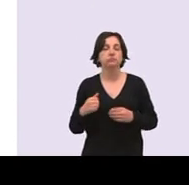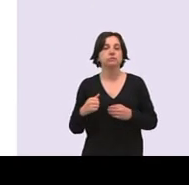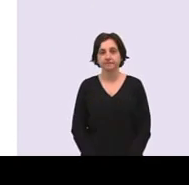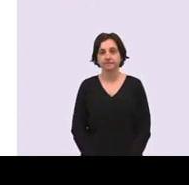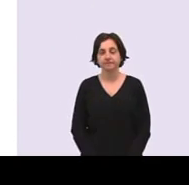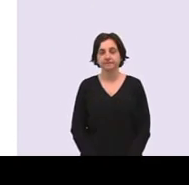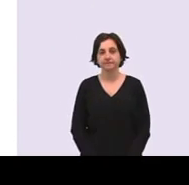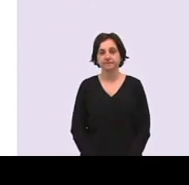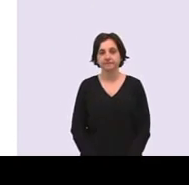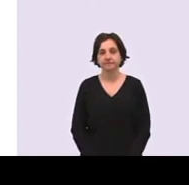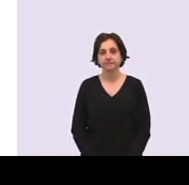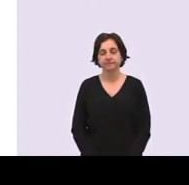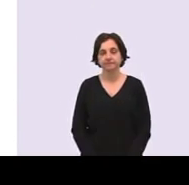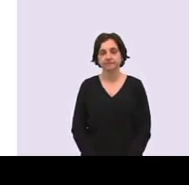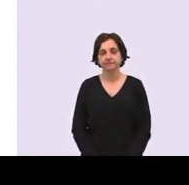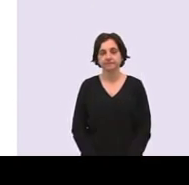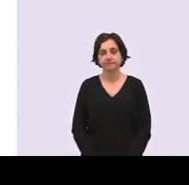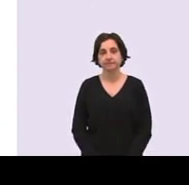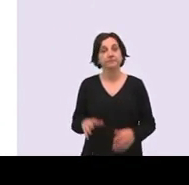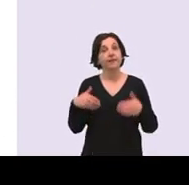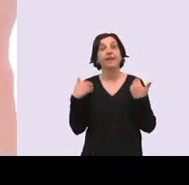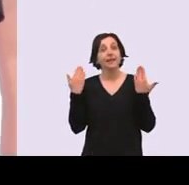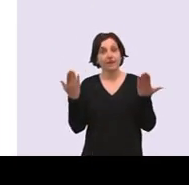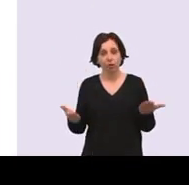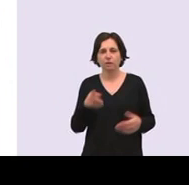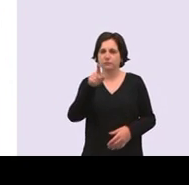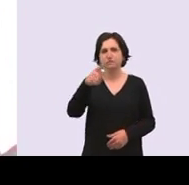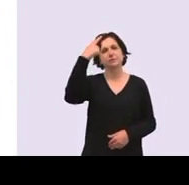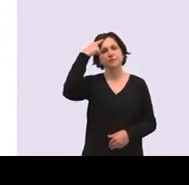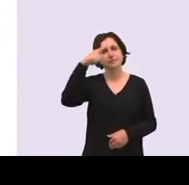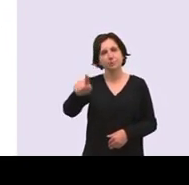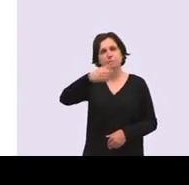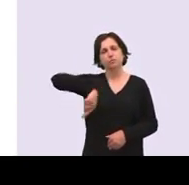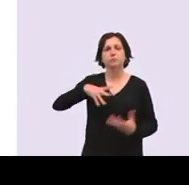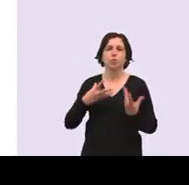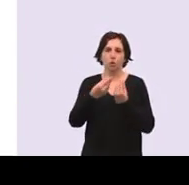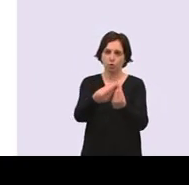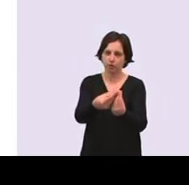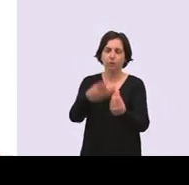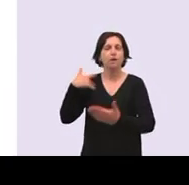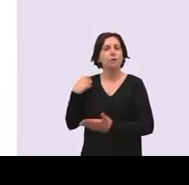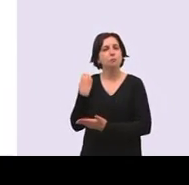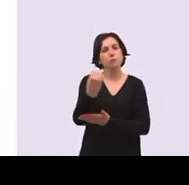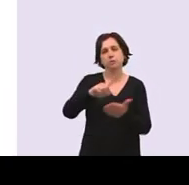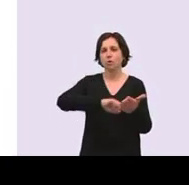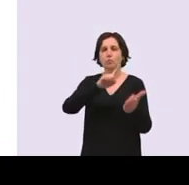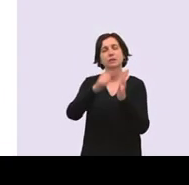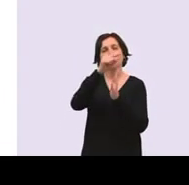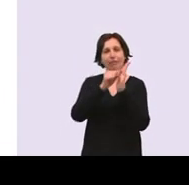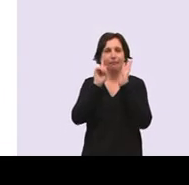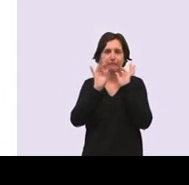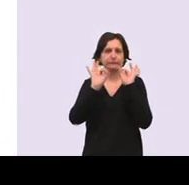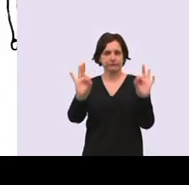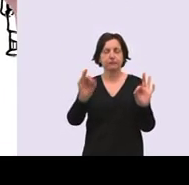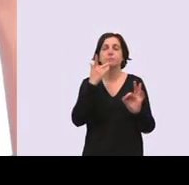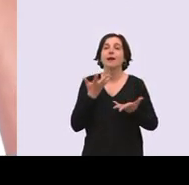Entonces, tienes que saber que estamos contigo y te vamos a ayudar con medidas concretas. Asistencia gratuita, jurídica, psicológica